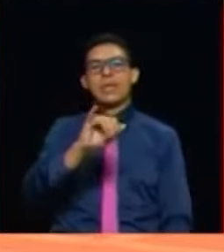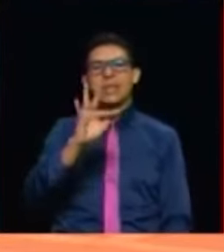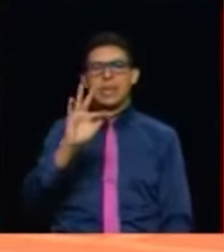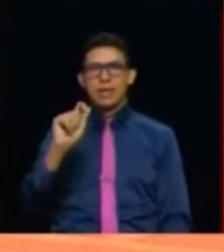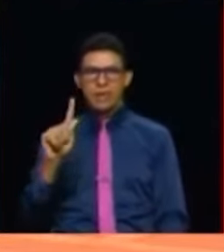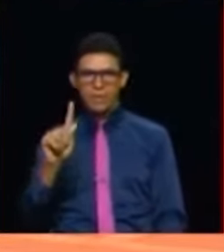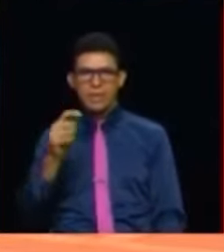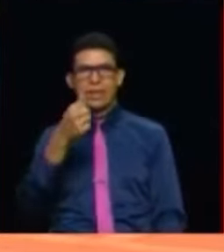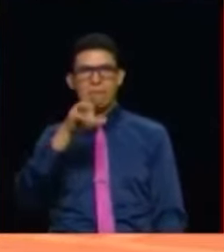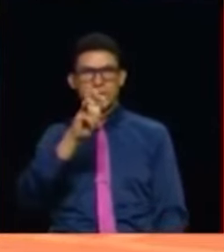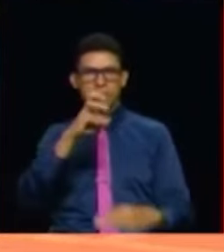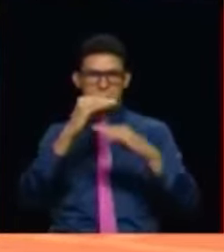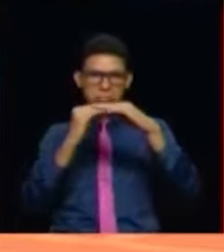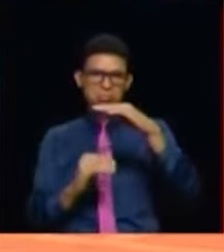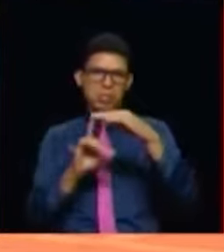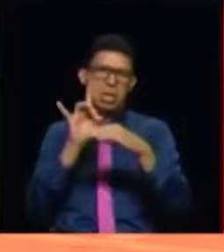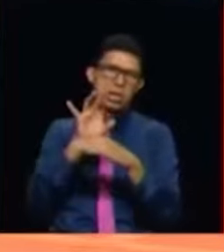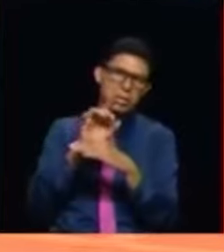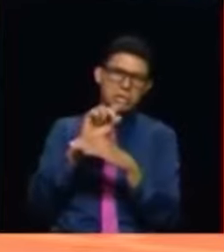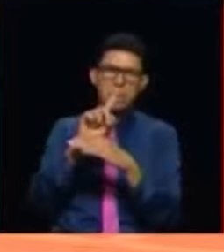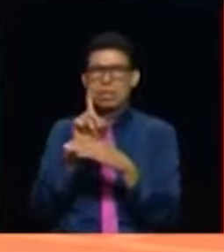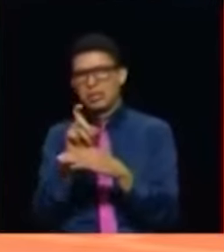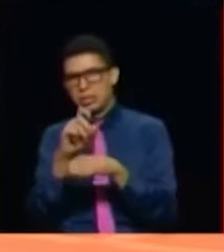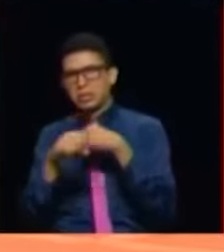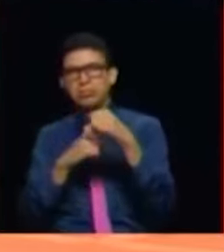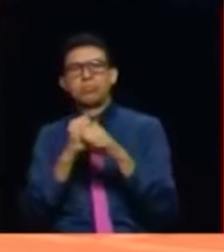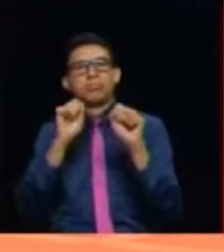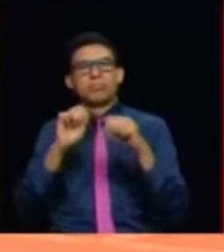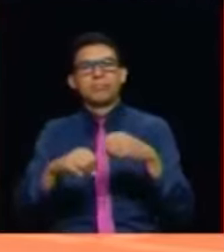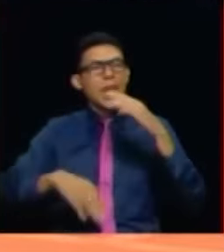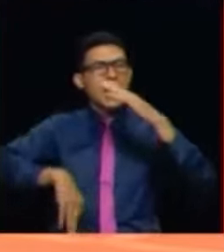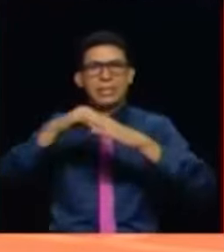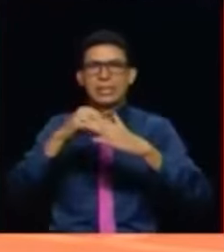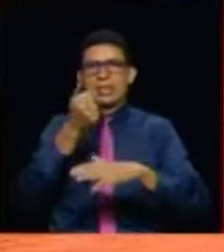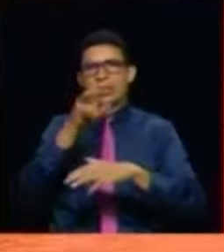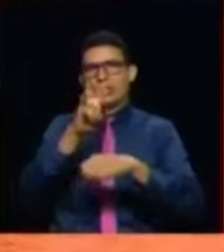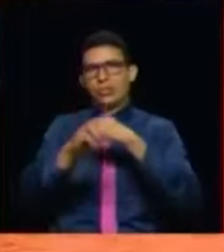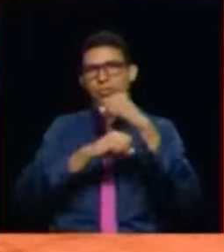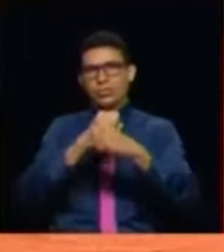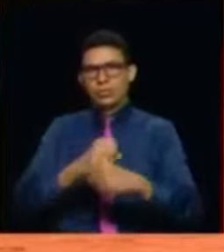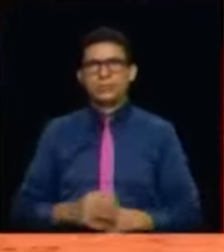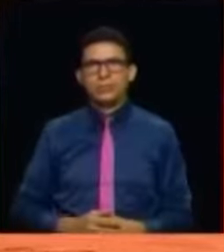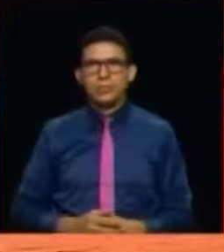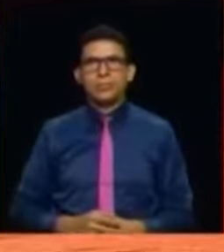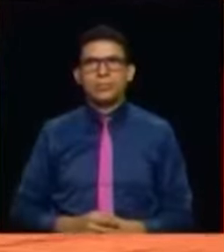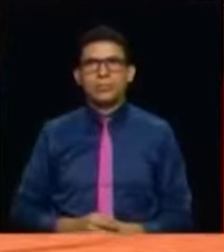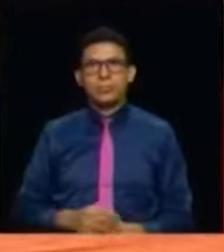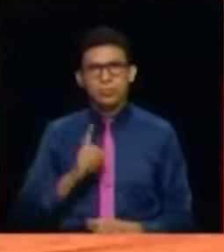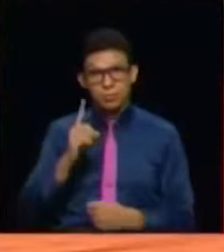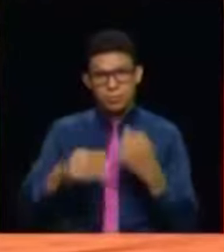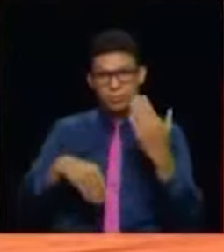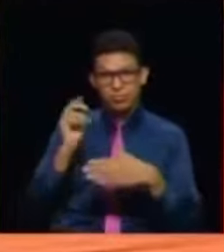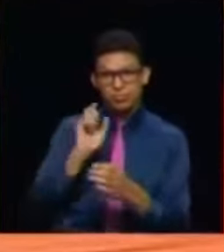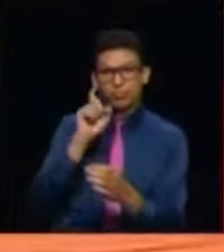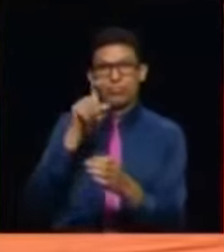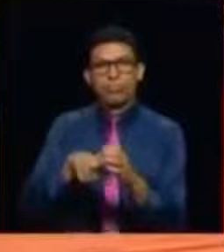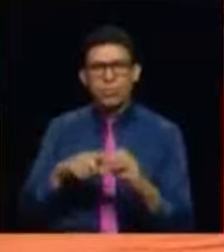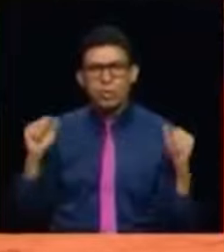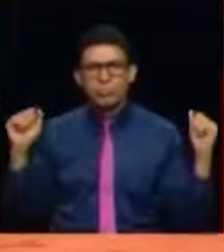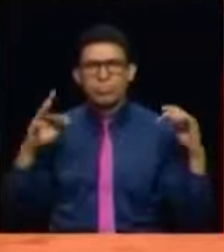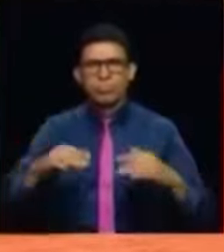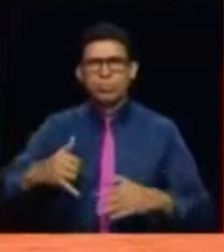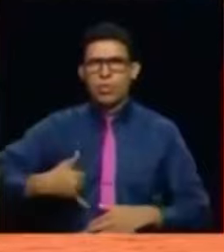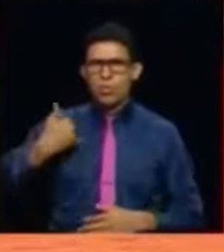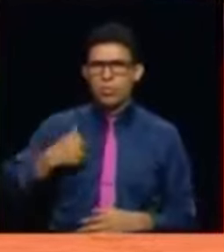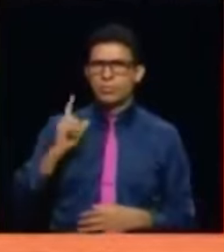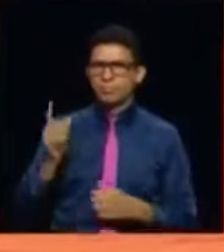pueden participar jugadores de 15, 16 años, pero el límite es 18 años de edad. Hasta este punto en la ciudad llegaron jóvenes promesas de